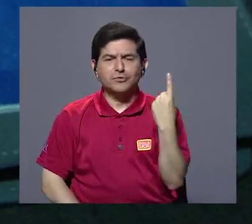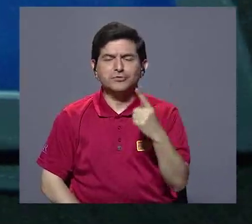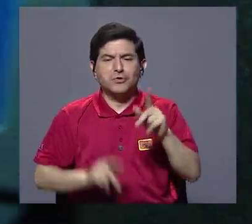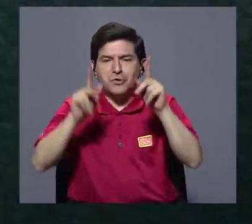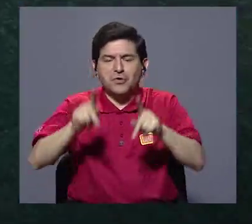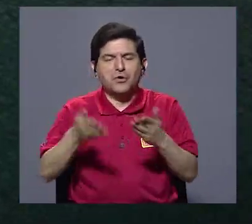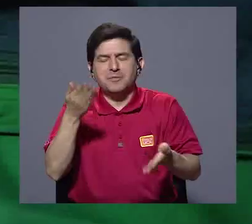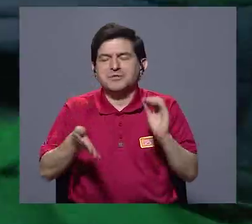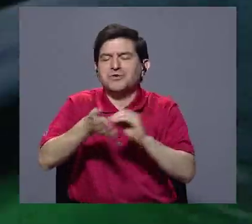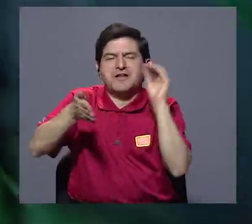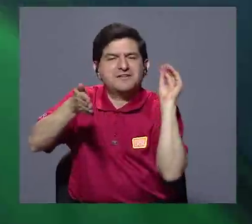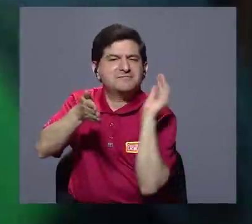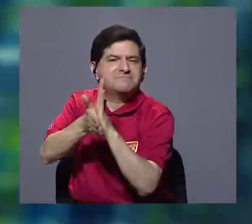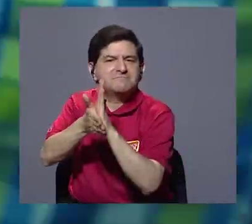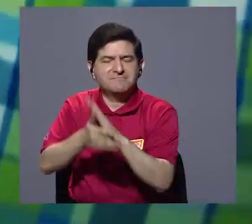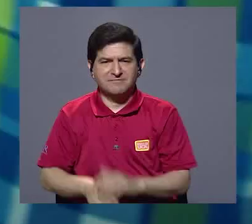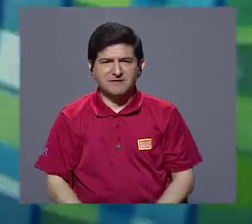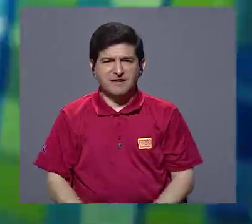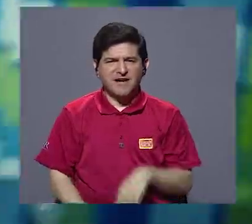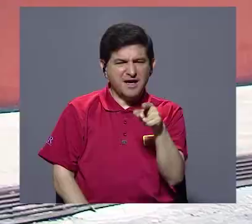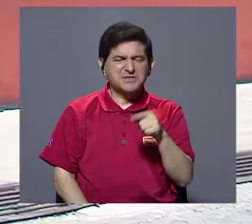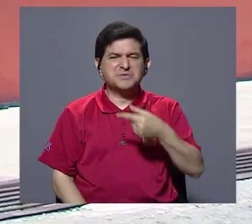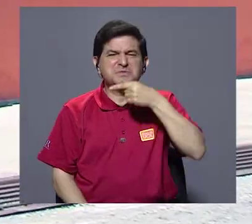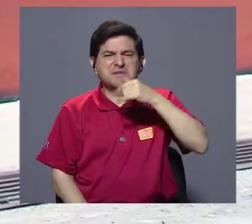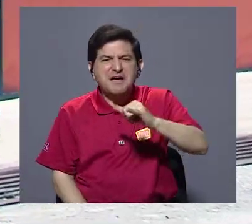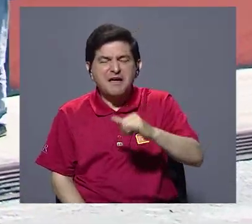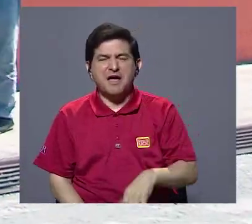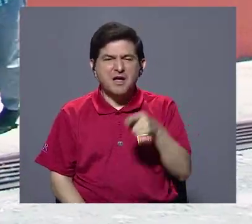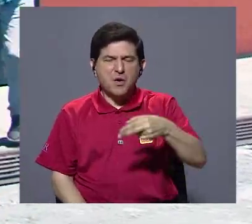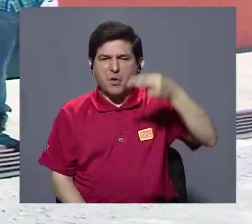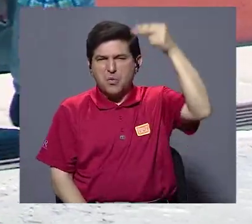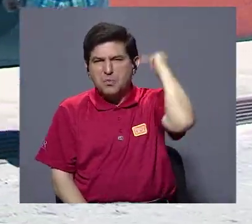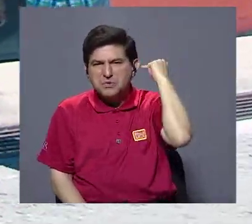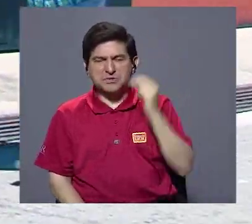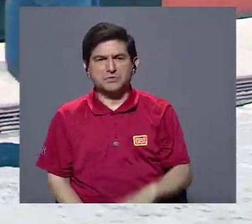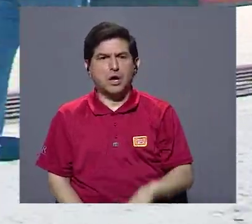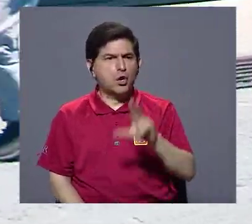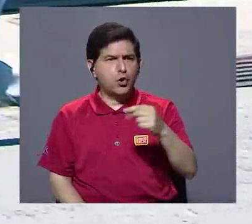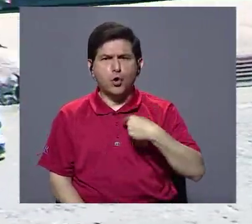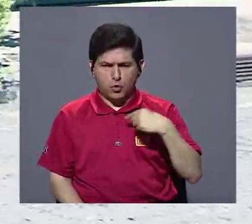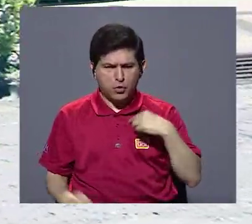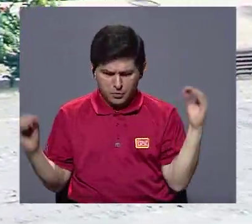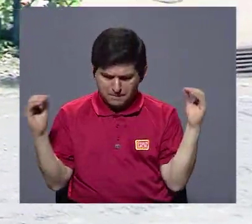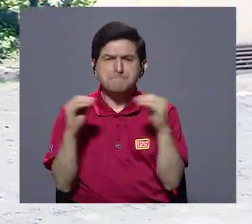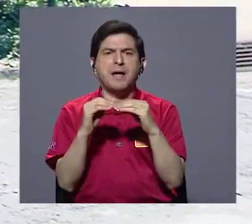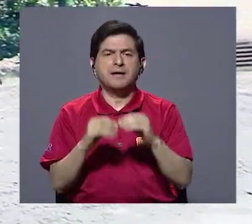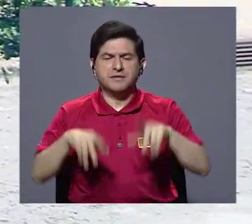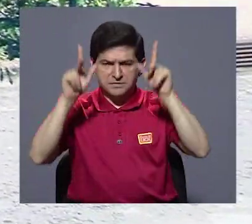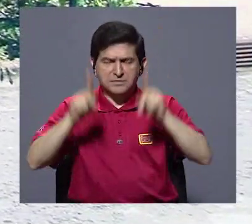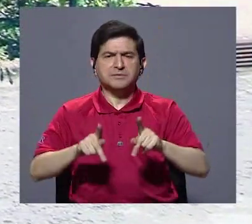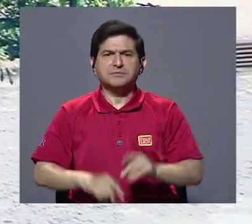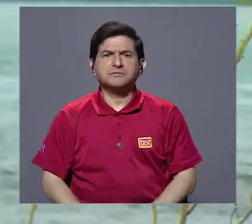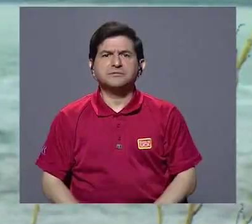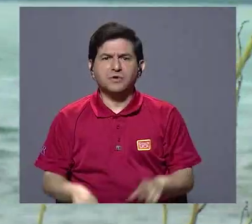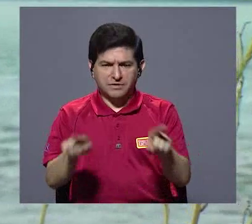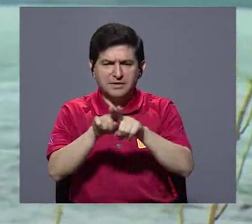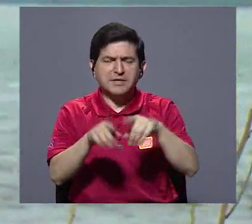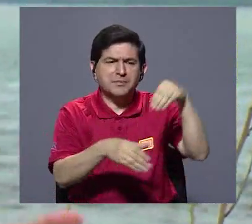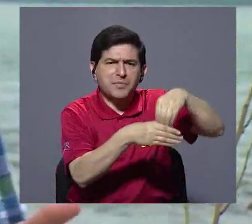que la gente te ha etiquetado. Es que eres gay, eres homosexual. No, soy más que eso. Soy una persona